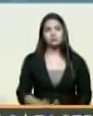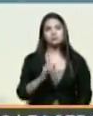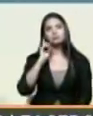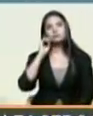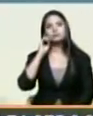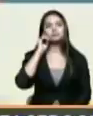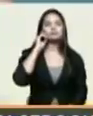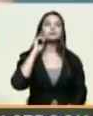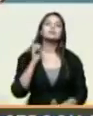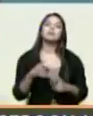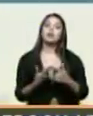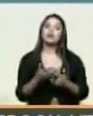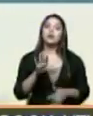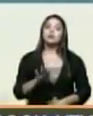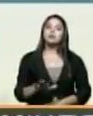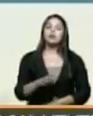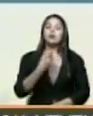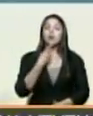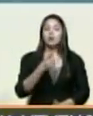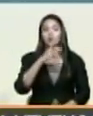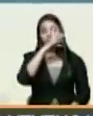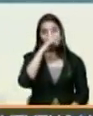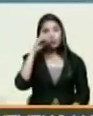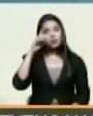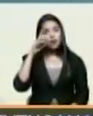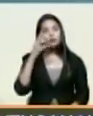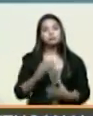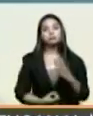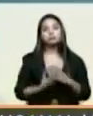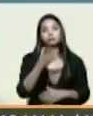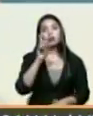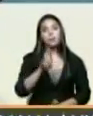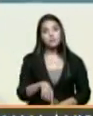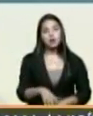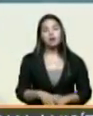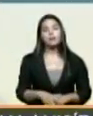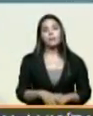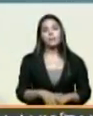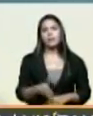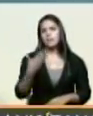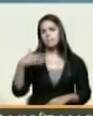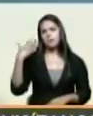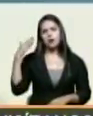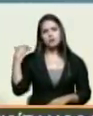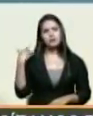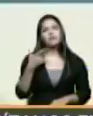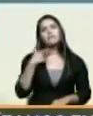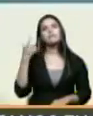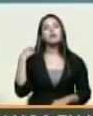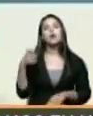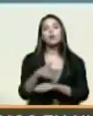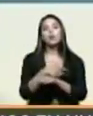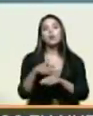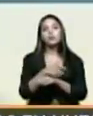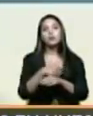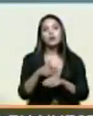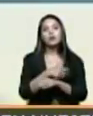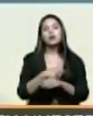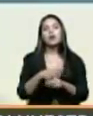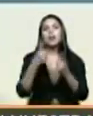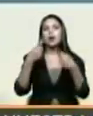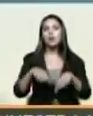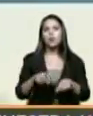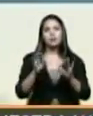Y allí entonces lo que refería Diosdado surgió también en ese pasado de la Cuarta República, del Pacto